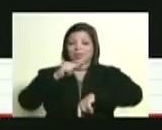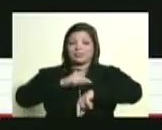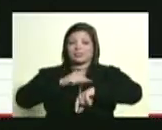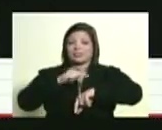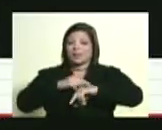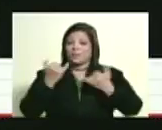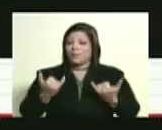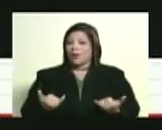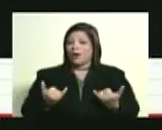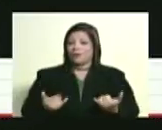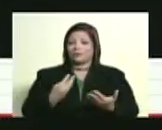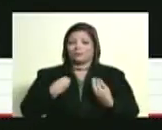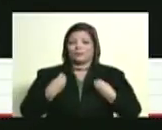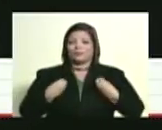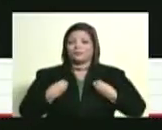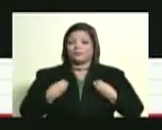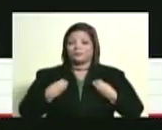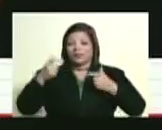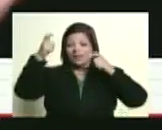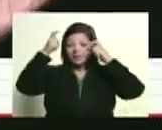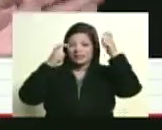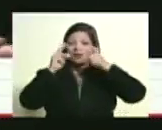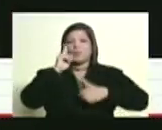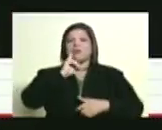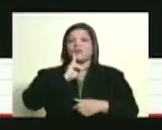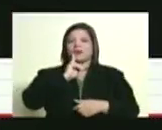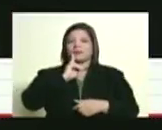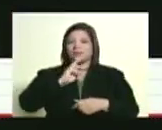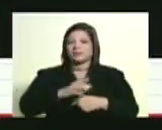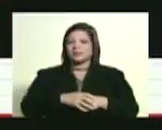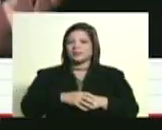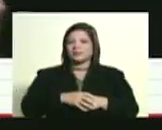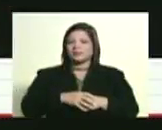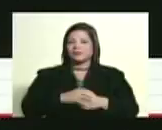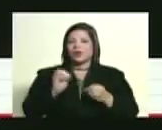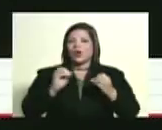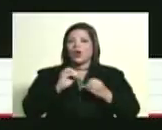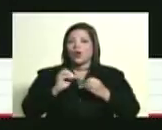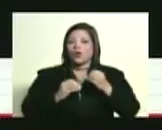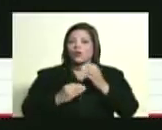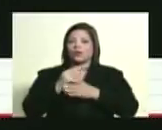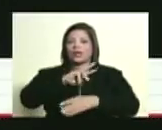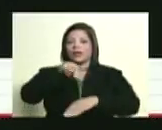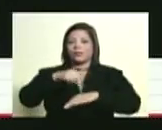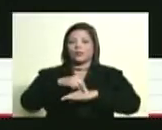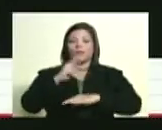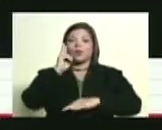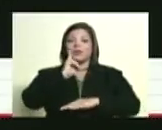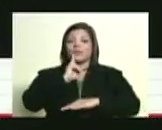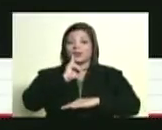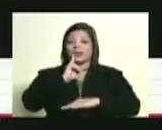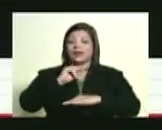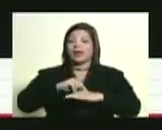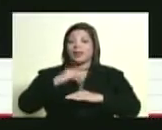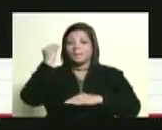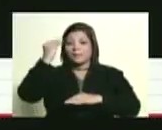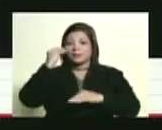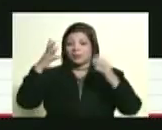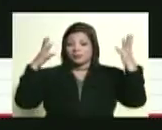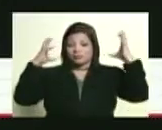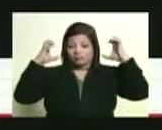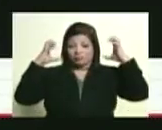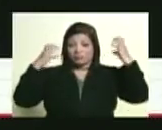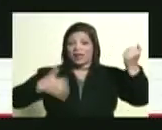tiempos de chavismo bolivariano o de república bolivariana, el pensamiento de Alí cabalga,